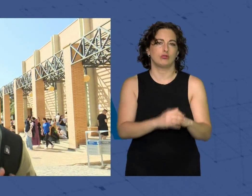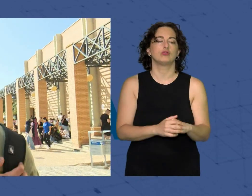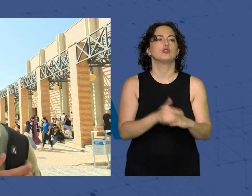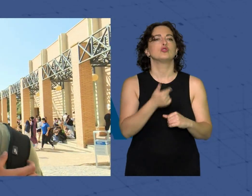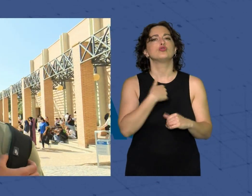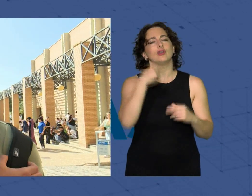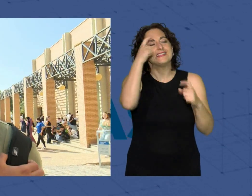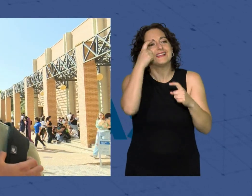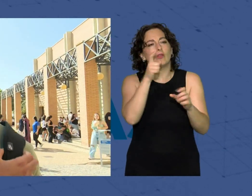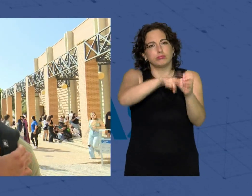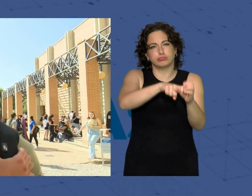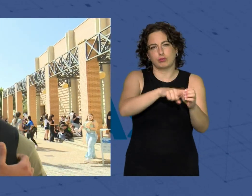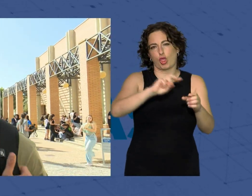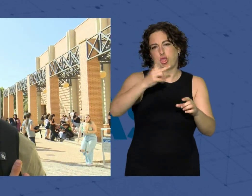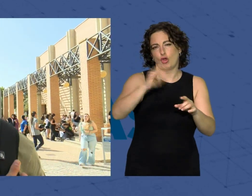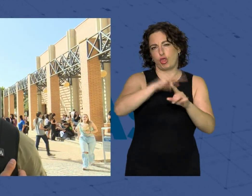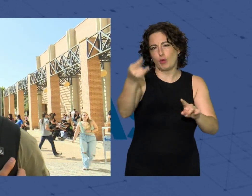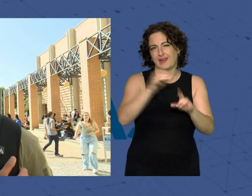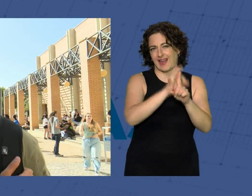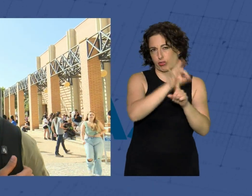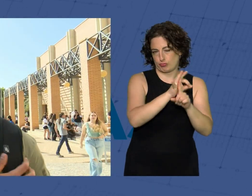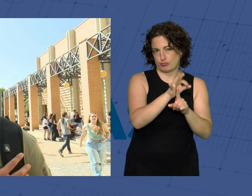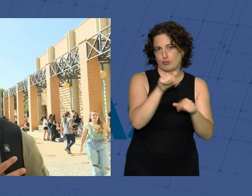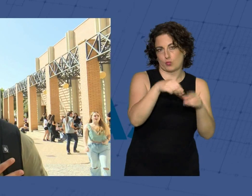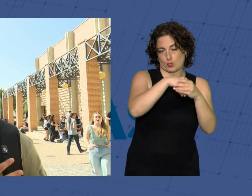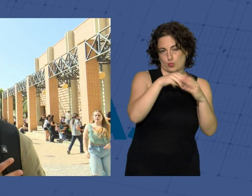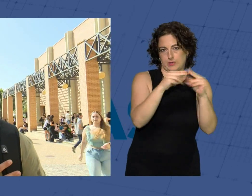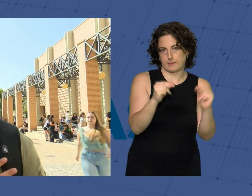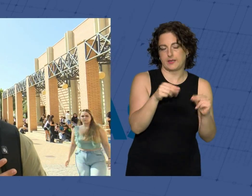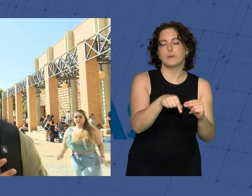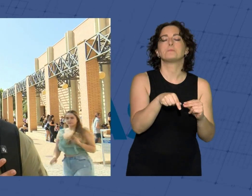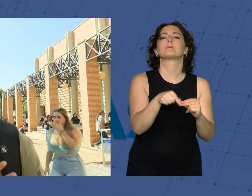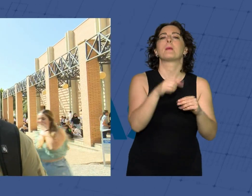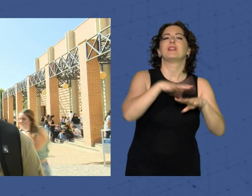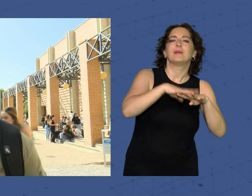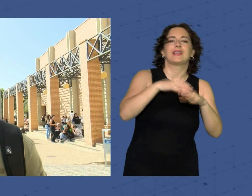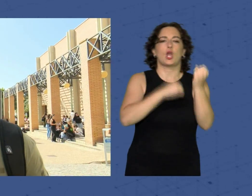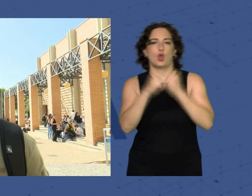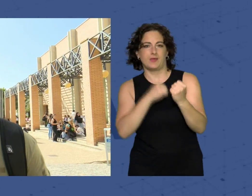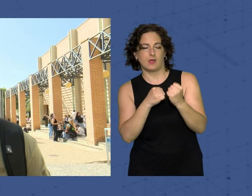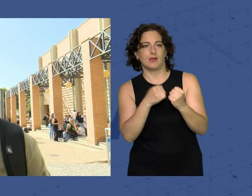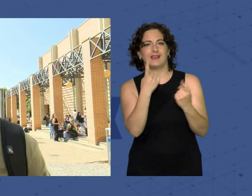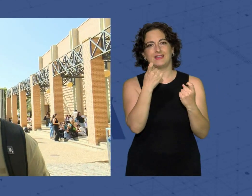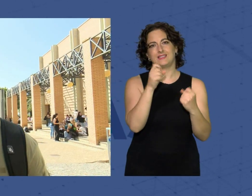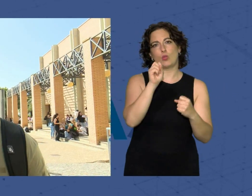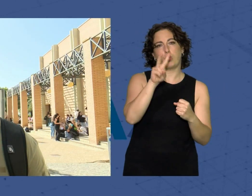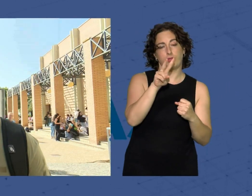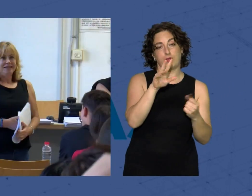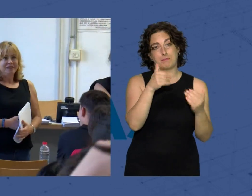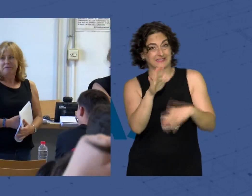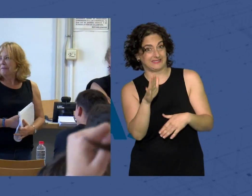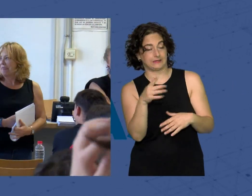Yo estoy intentando hacer un doble grado aquí en Almería, en la UAL, de Matemática y Economía. Si todo más de un 12, bueno, se va a intentar.